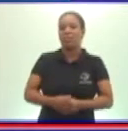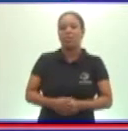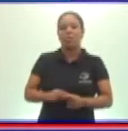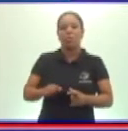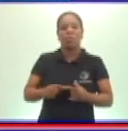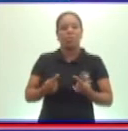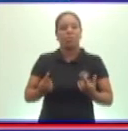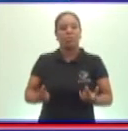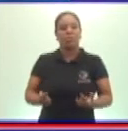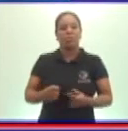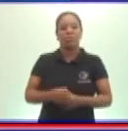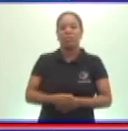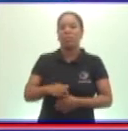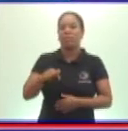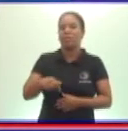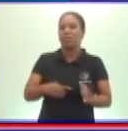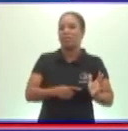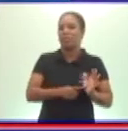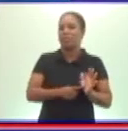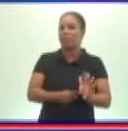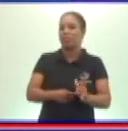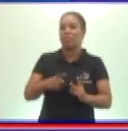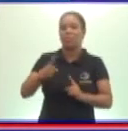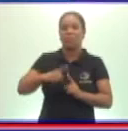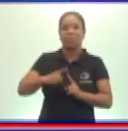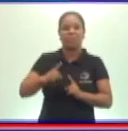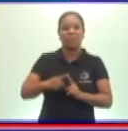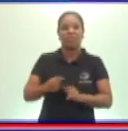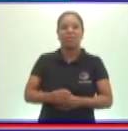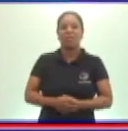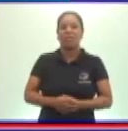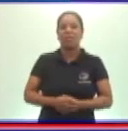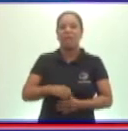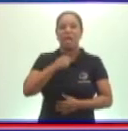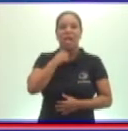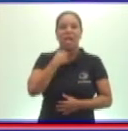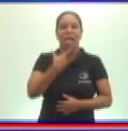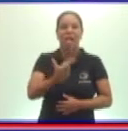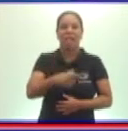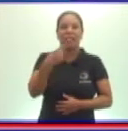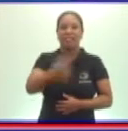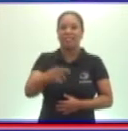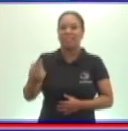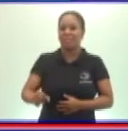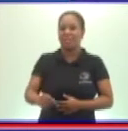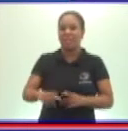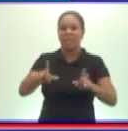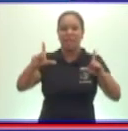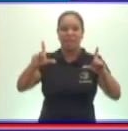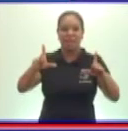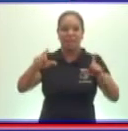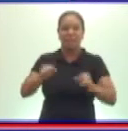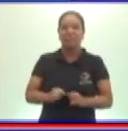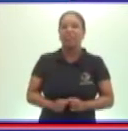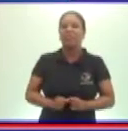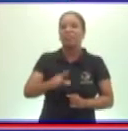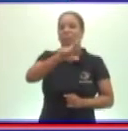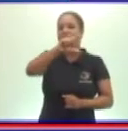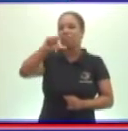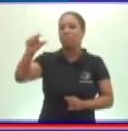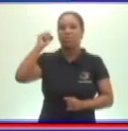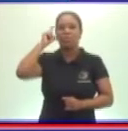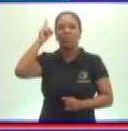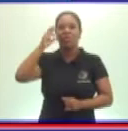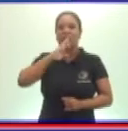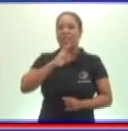tanto, aquí les dejo como actividad la ficha conceptual en sentido general de ideología de la Revolución Cubana,